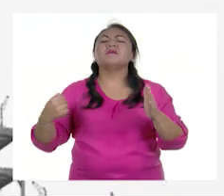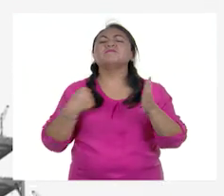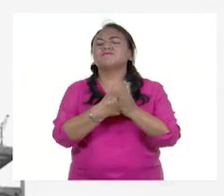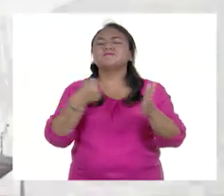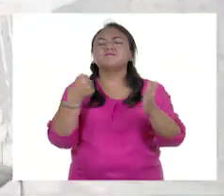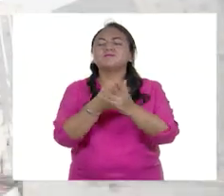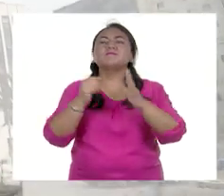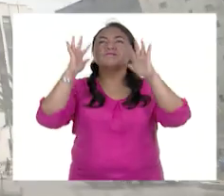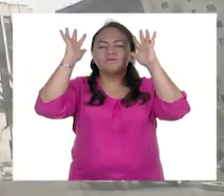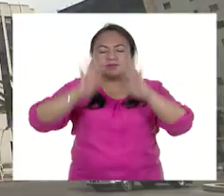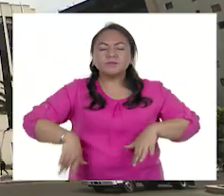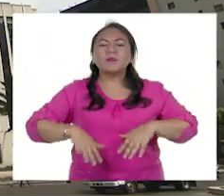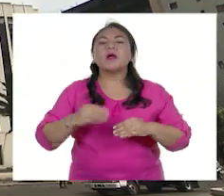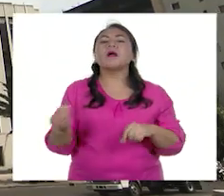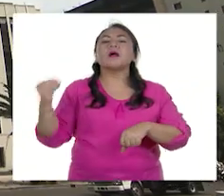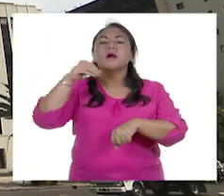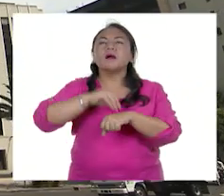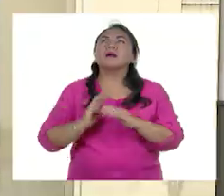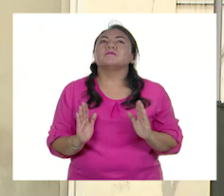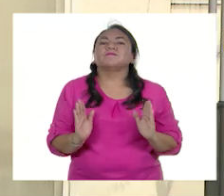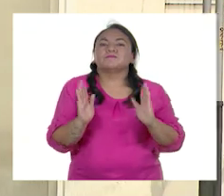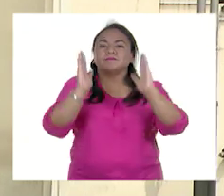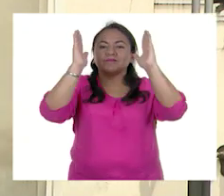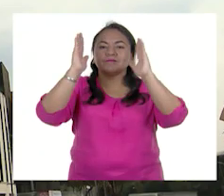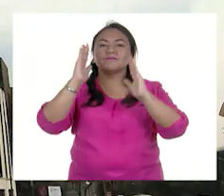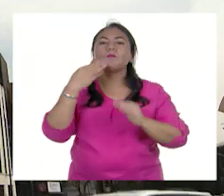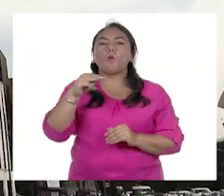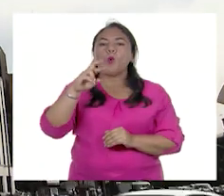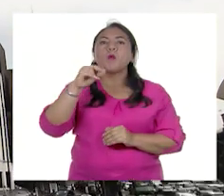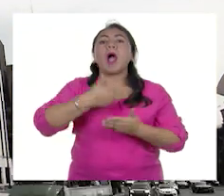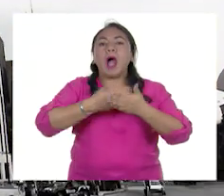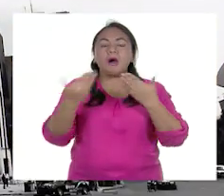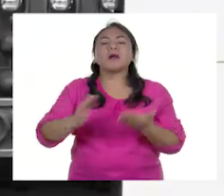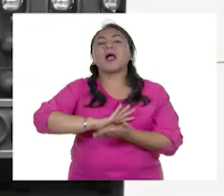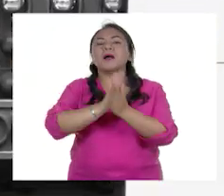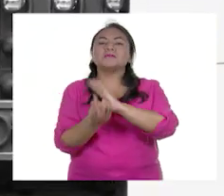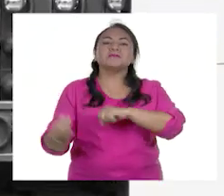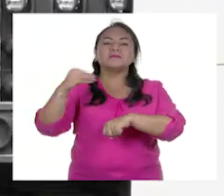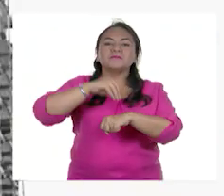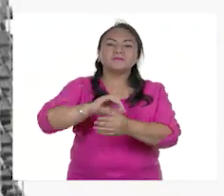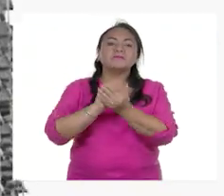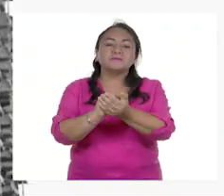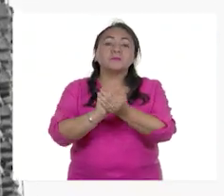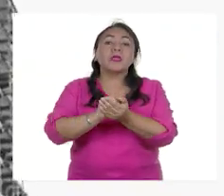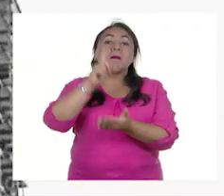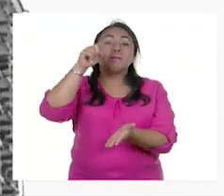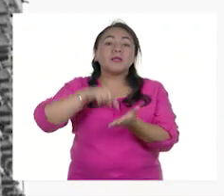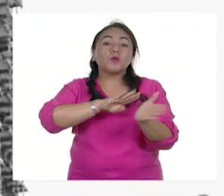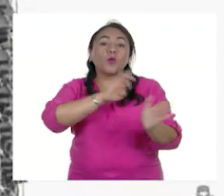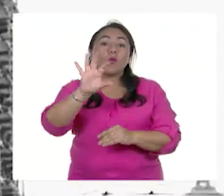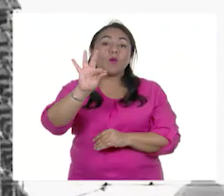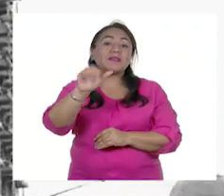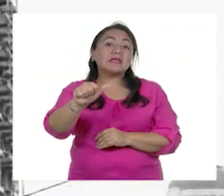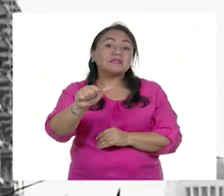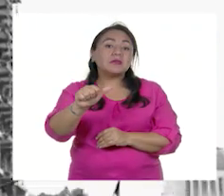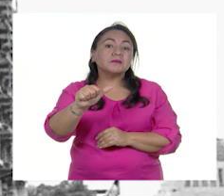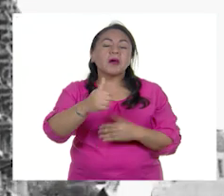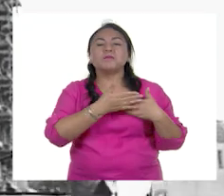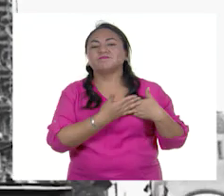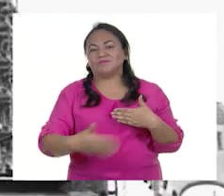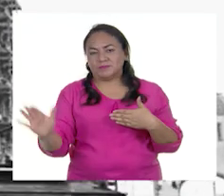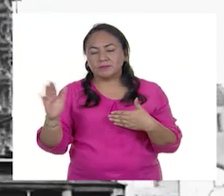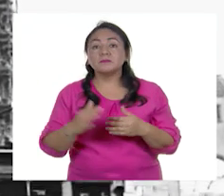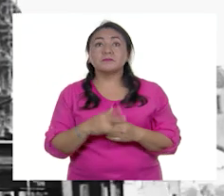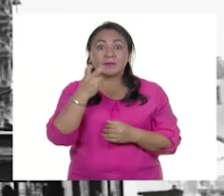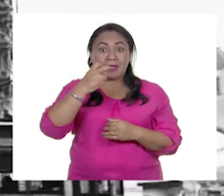paso al edificio El Moro, de estilo Art Deco, sede de la Lotería Nacional desde 1946. La Avenida de la República es una de